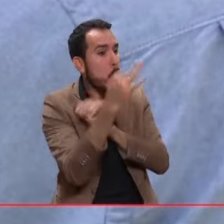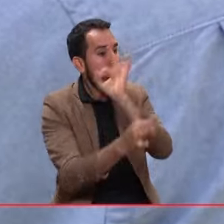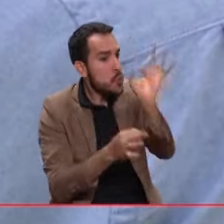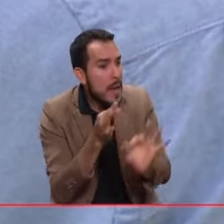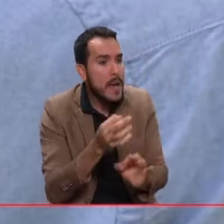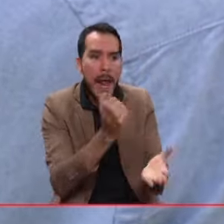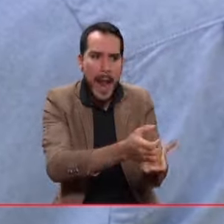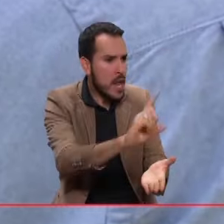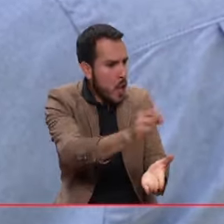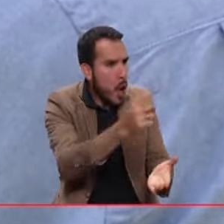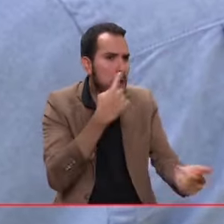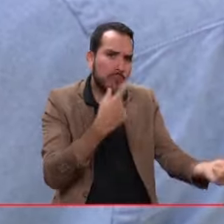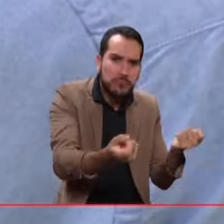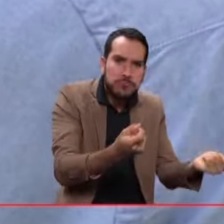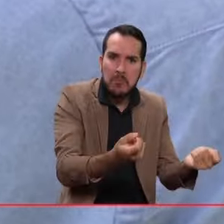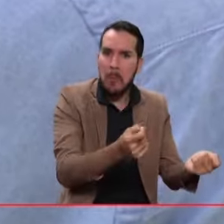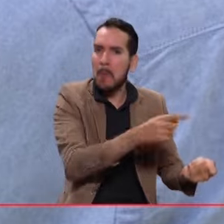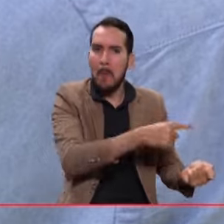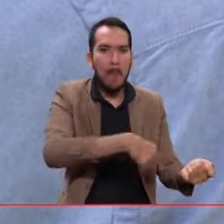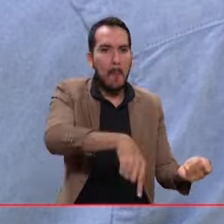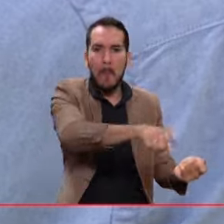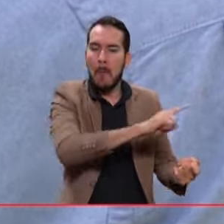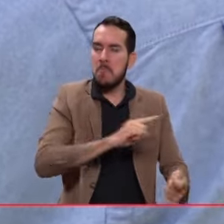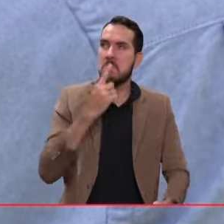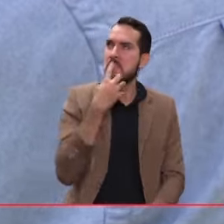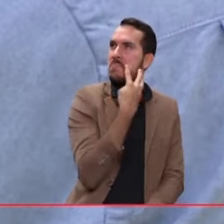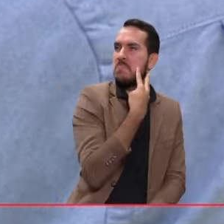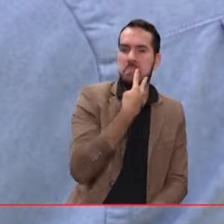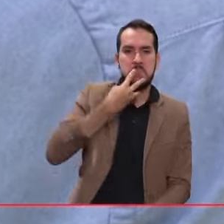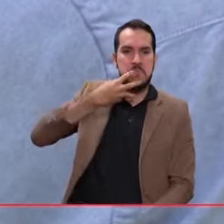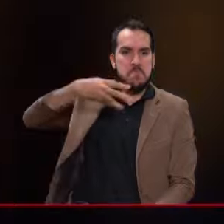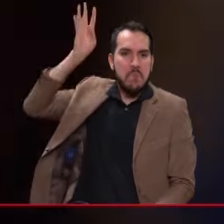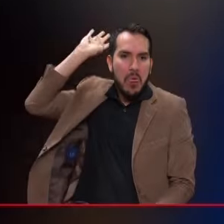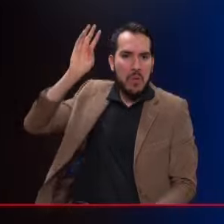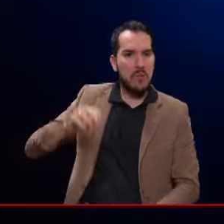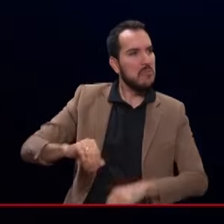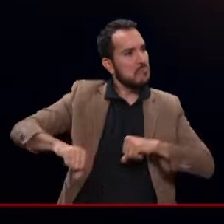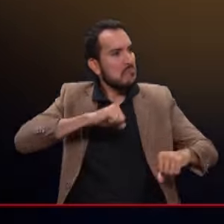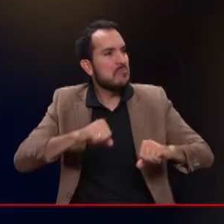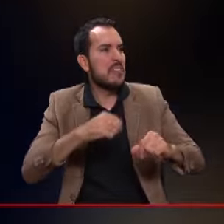Y estos chicos pues como que salen incontrolables a las calles.